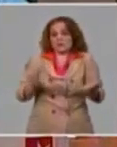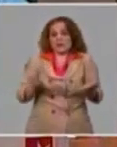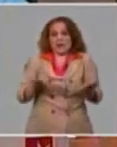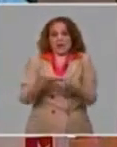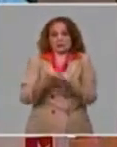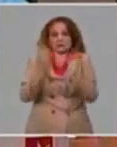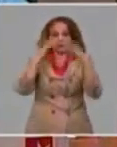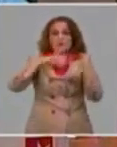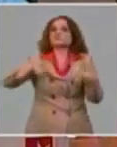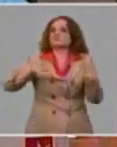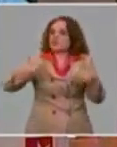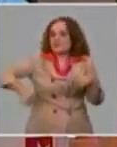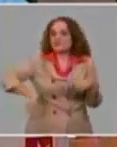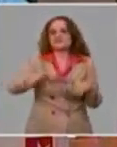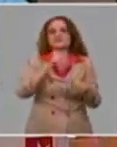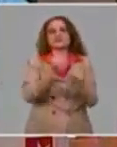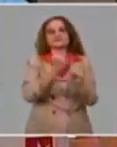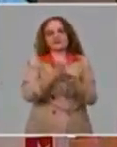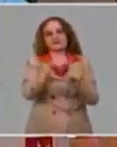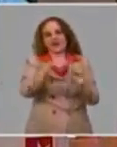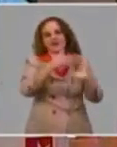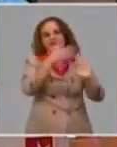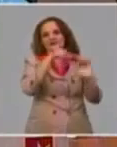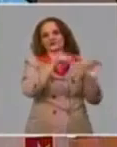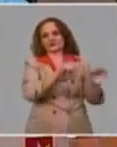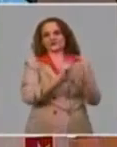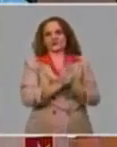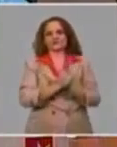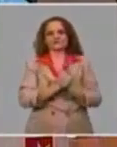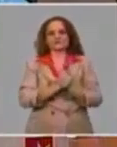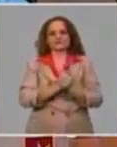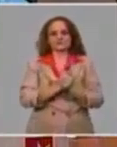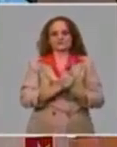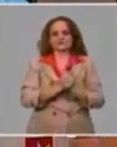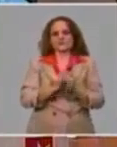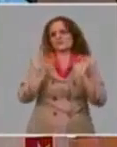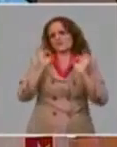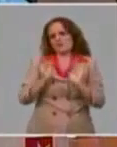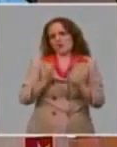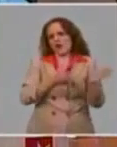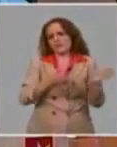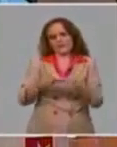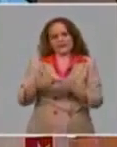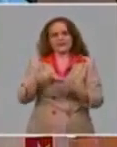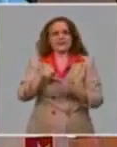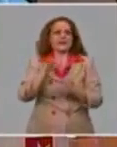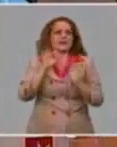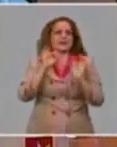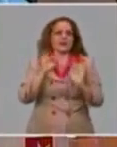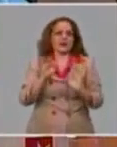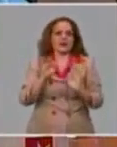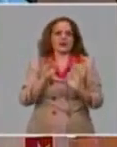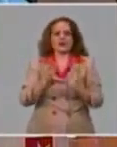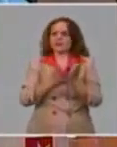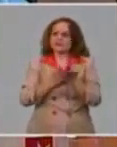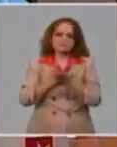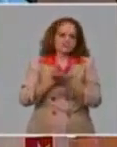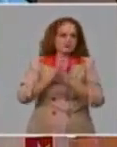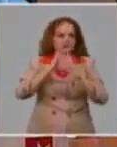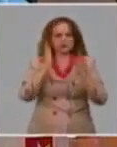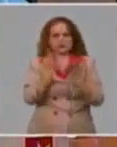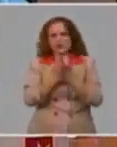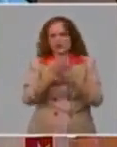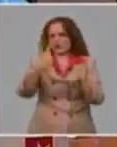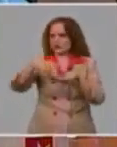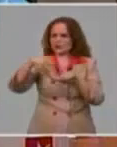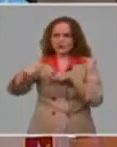más larga, pero las dejamos listas y eso es importante. Y seguimos con el programa, avanzando inclusive en las obras que son de estructura,